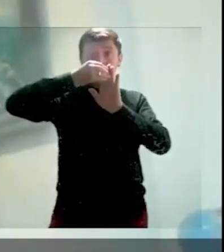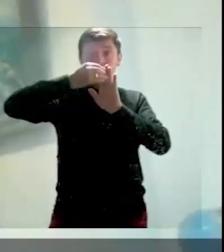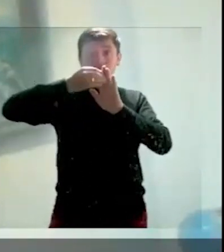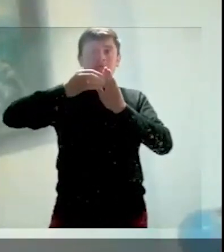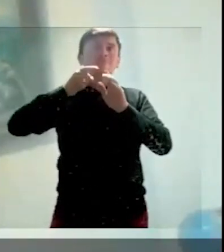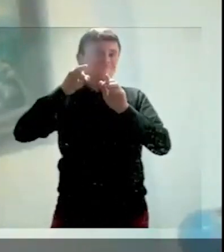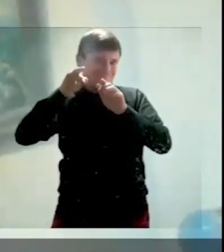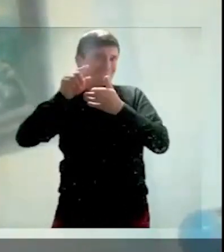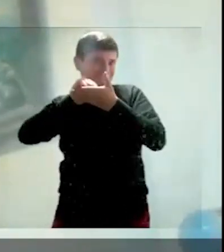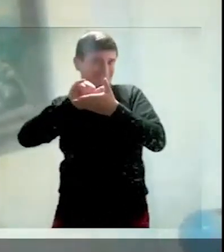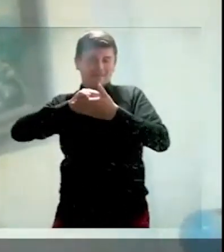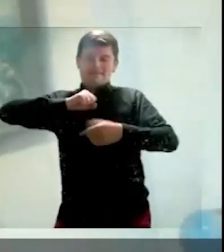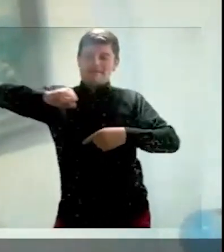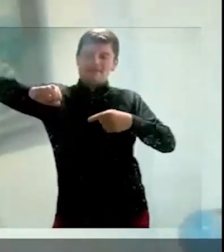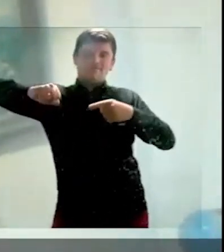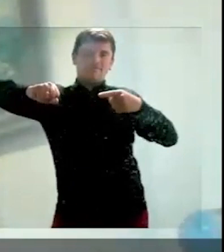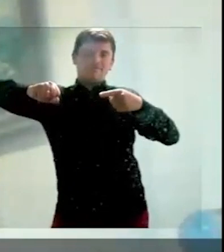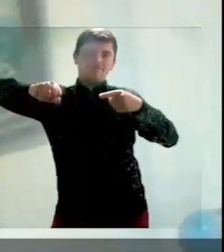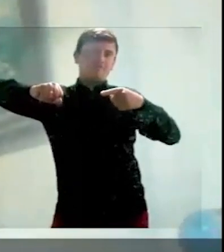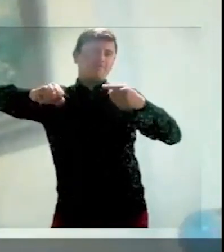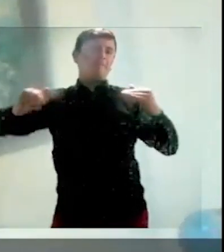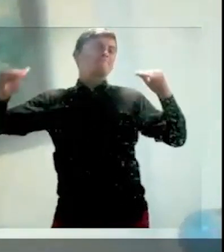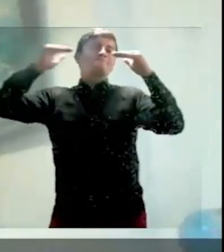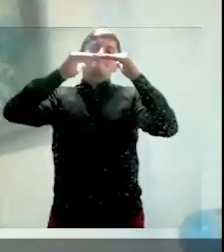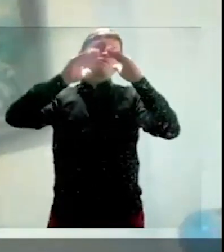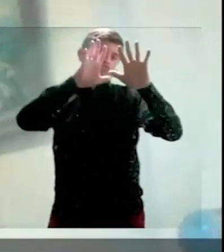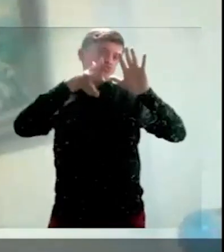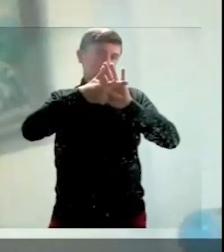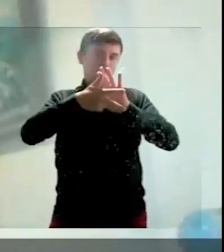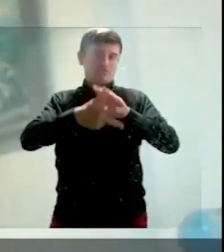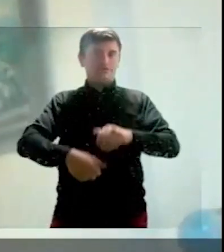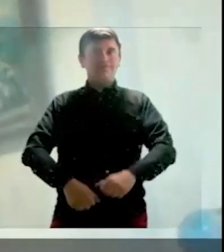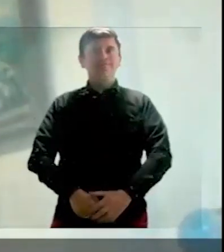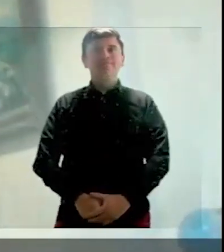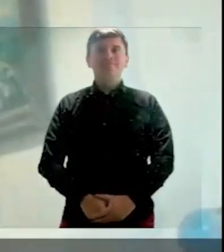son derechos, digamos, del mismo nivel constitucional.